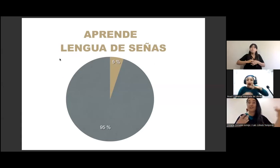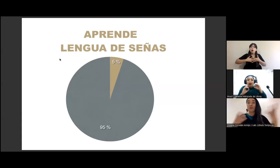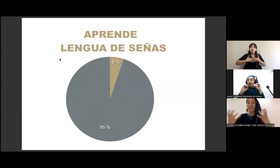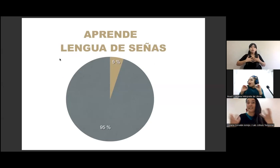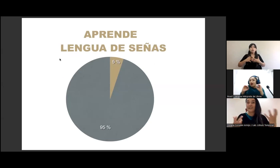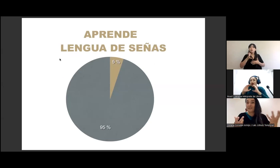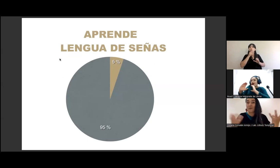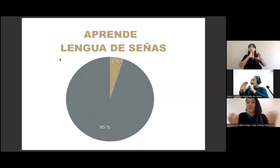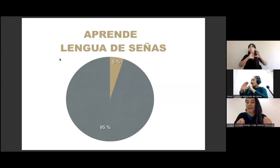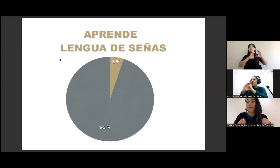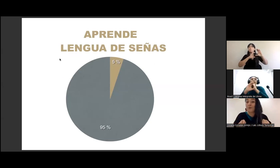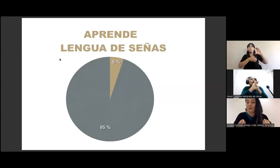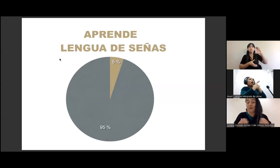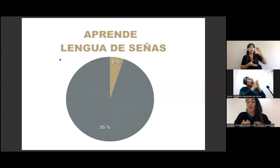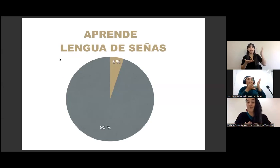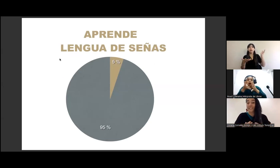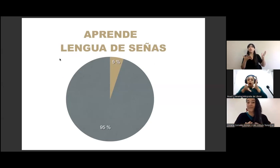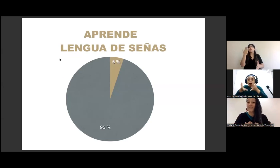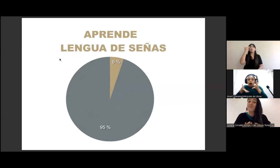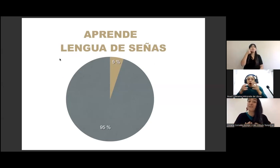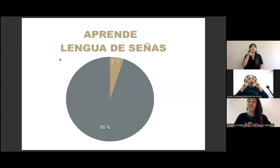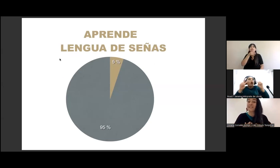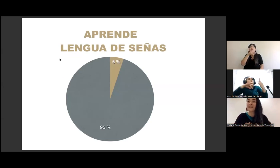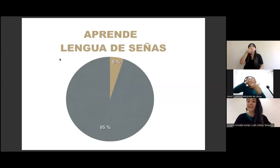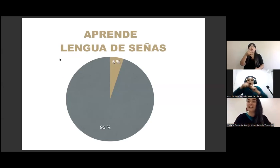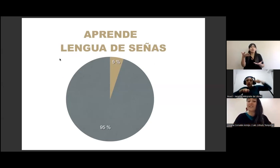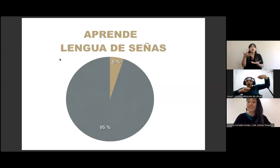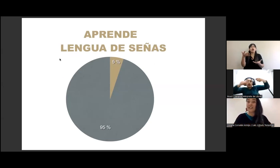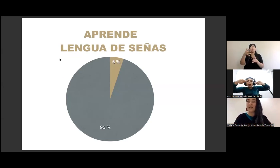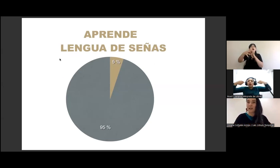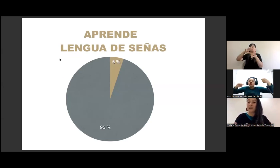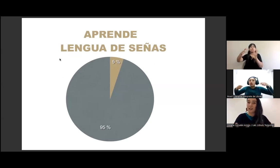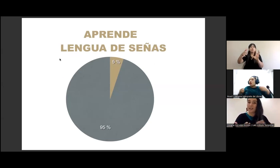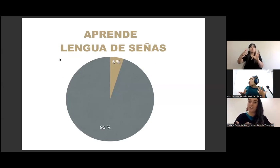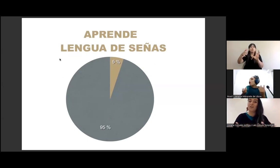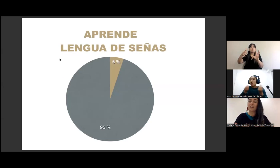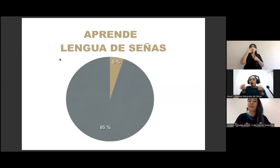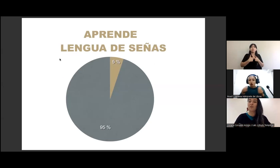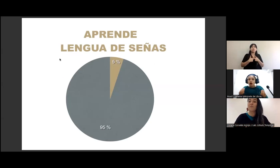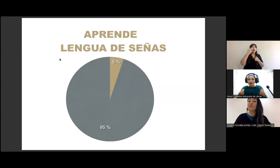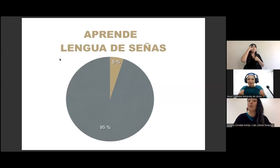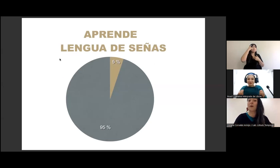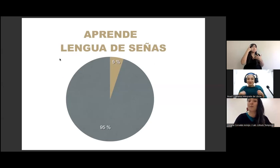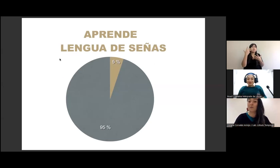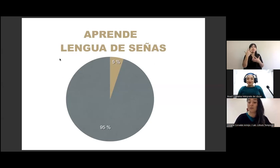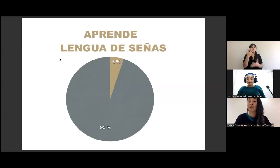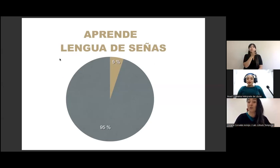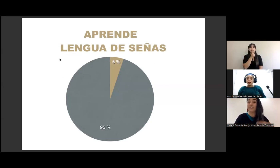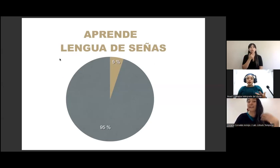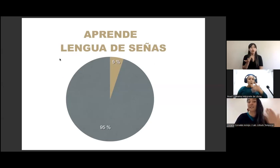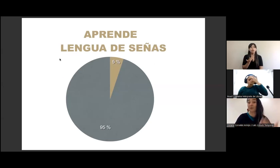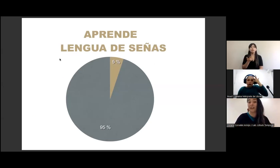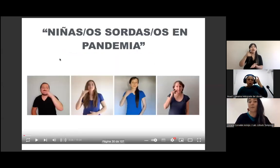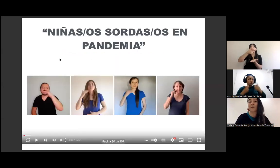no saben cómo nombrar el mundo, cómo nombrarse a sí mismo muchas veces. Entonces era algo que nos empezó a preocupar mucho, sobre todo